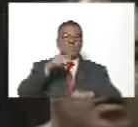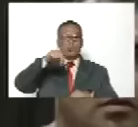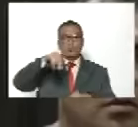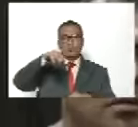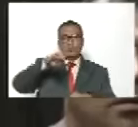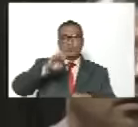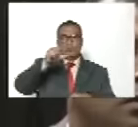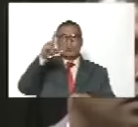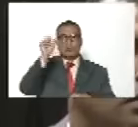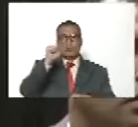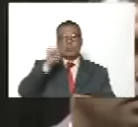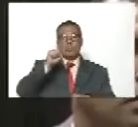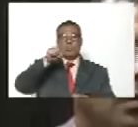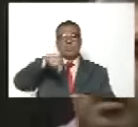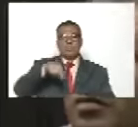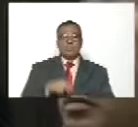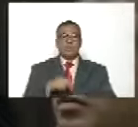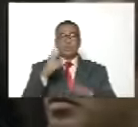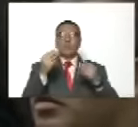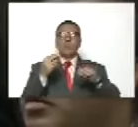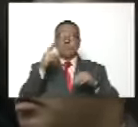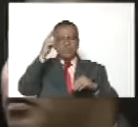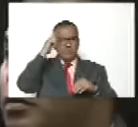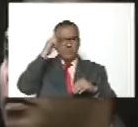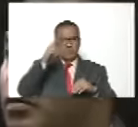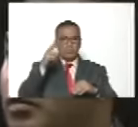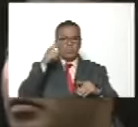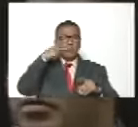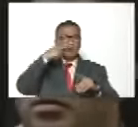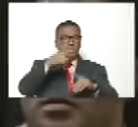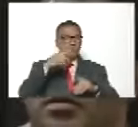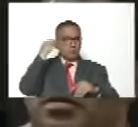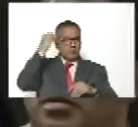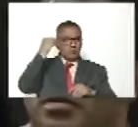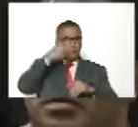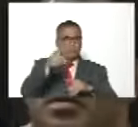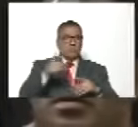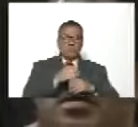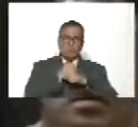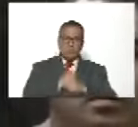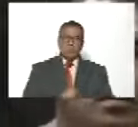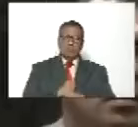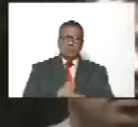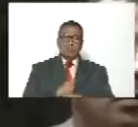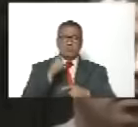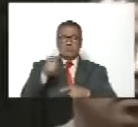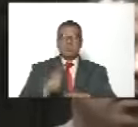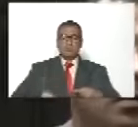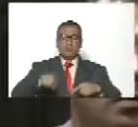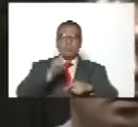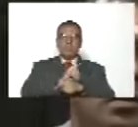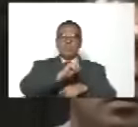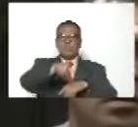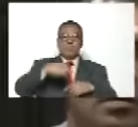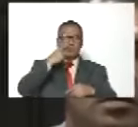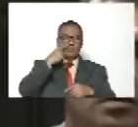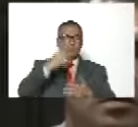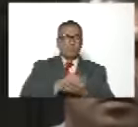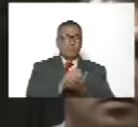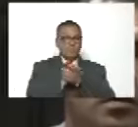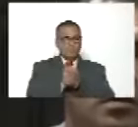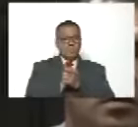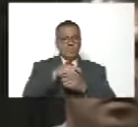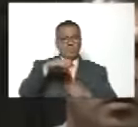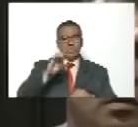Nelson Mandela. Por eso y muchas razones sometemos a consideración y esperamos que por unanimidad aprobemos al